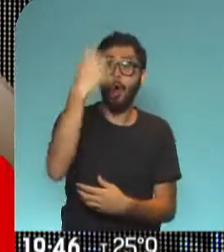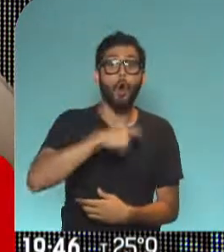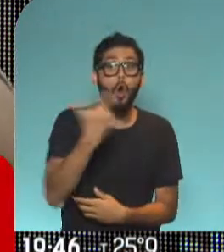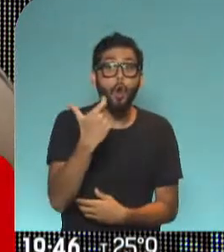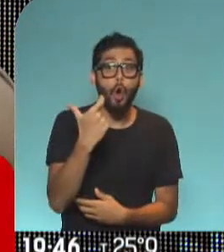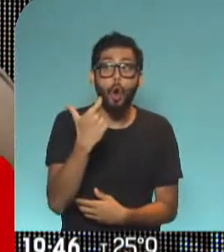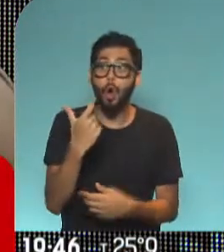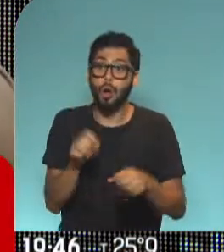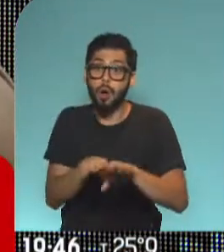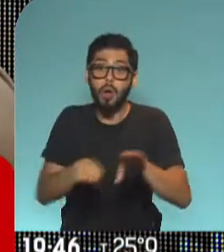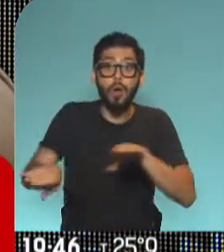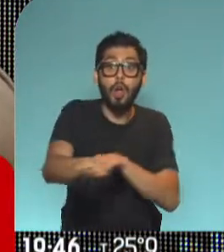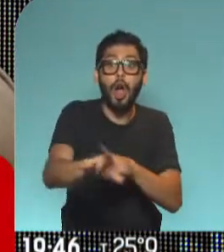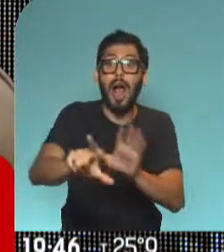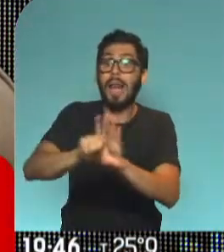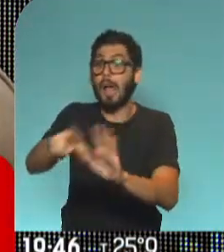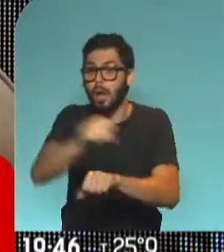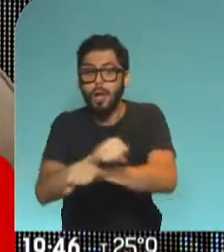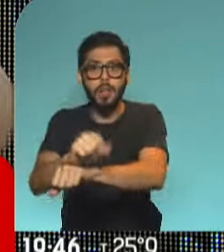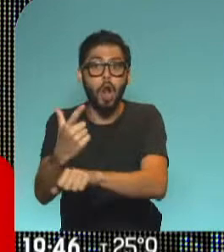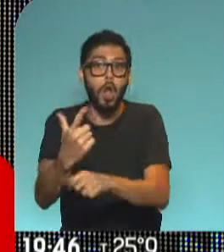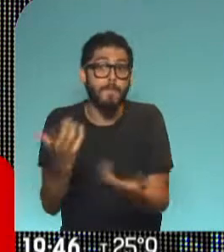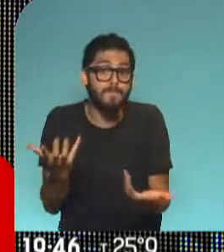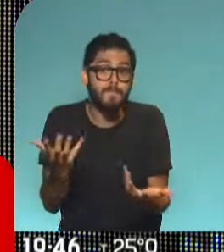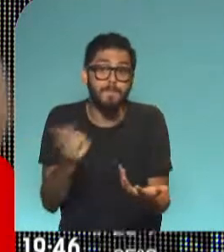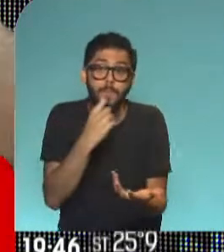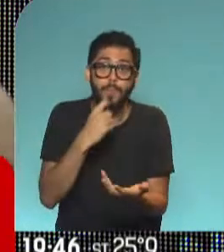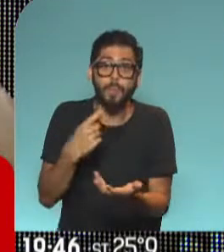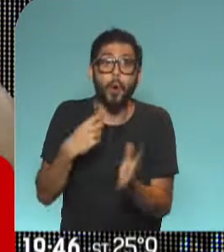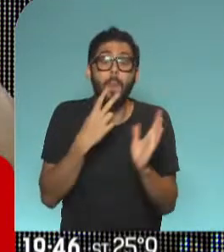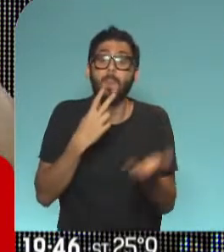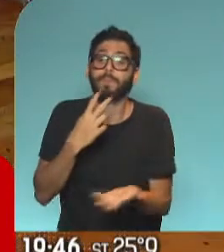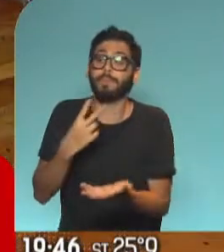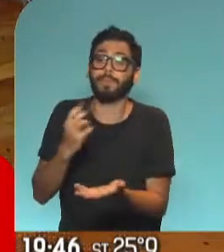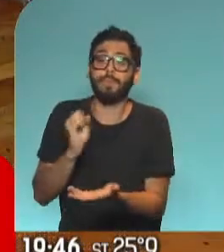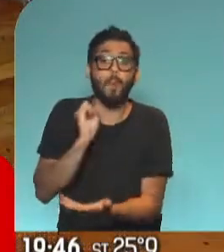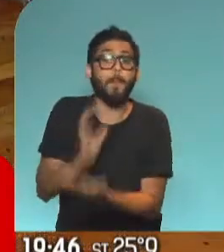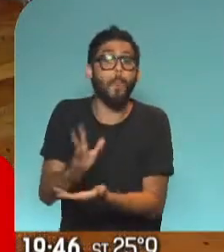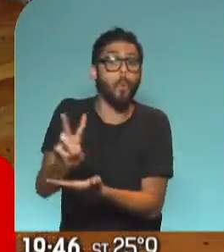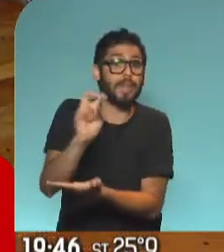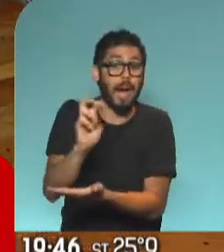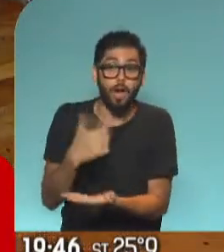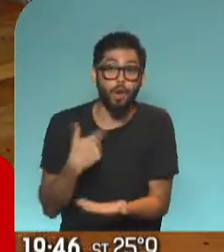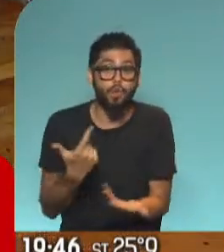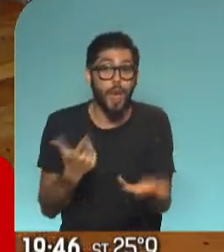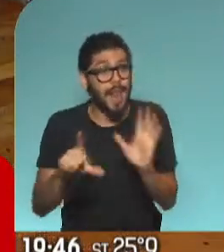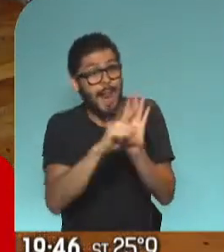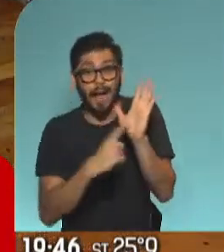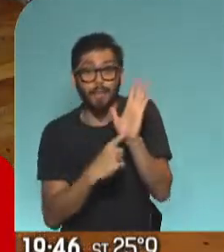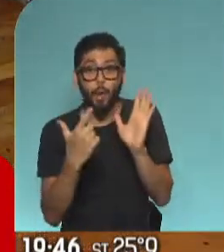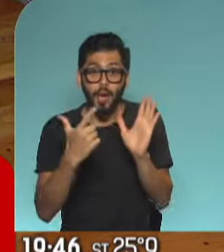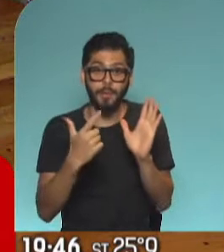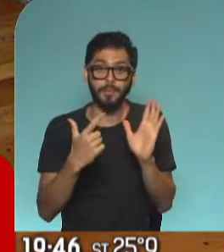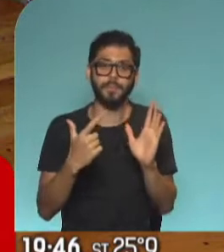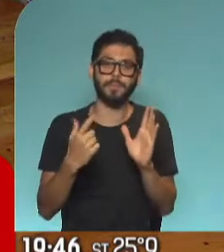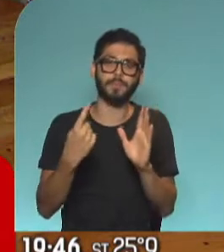tengo una ley que me permita, o una norma que me permita cobrarle una multa. Sí, en todo caso puede ser punible del otro lado, aquel